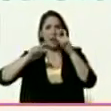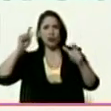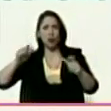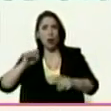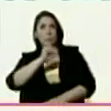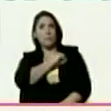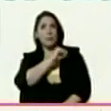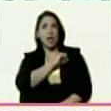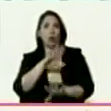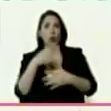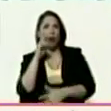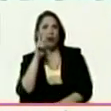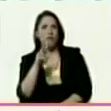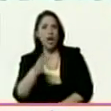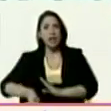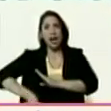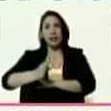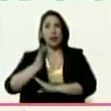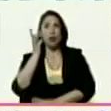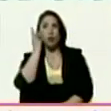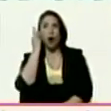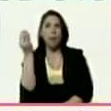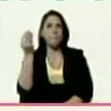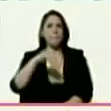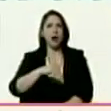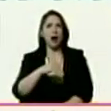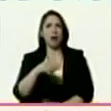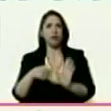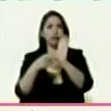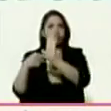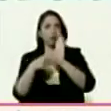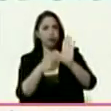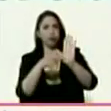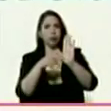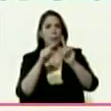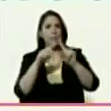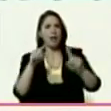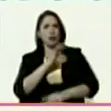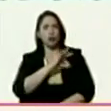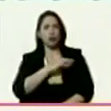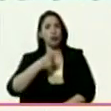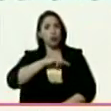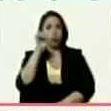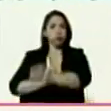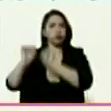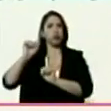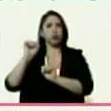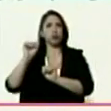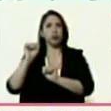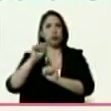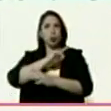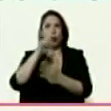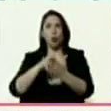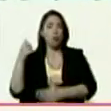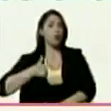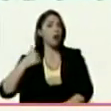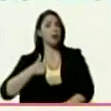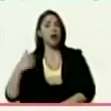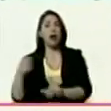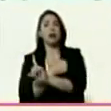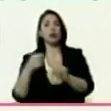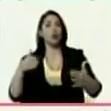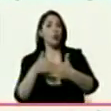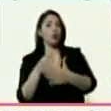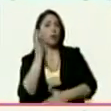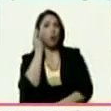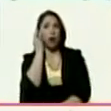porque cuando ven que el castigo es sobre la mujer pareciera que es más ejemplarizante para la sociedad. Nosotros rechazamos absolutamente cualquier agresión contra la